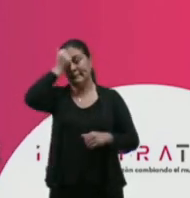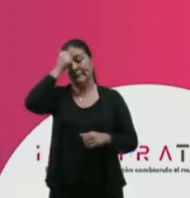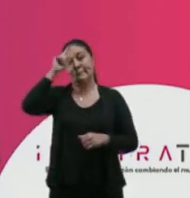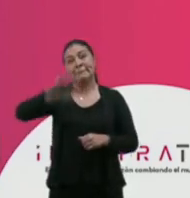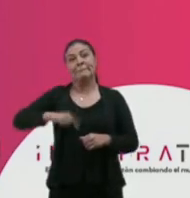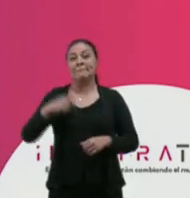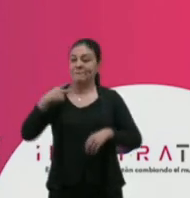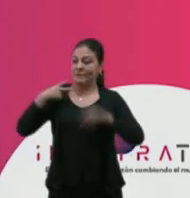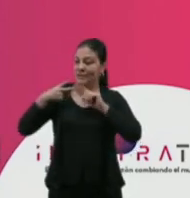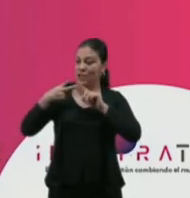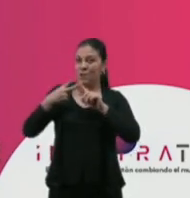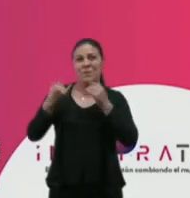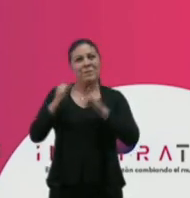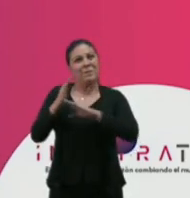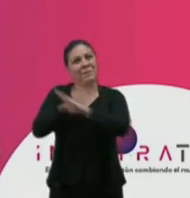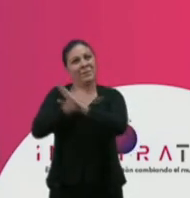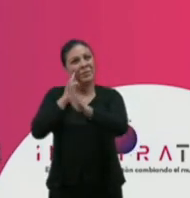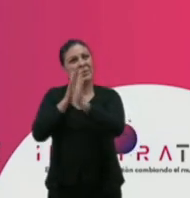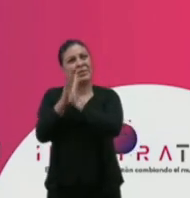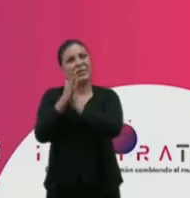mencionaste ahí de que